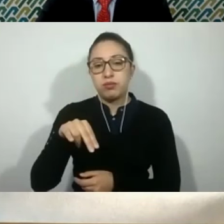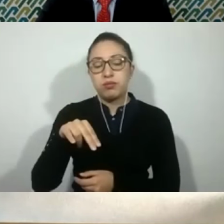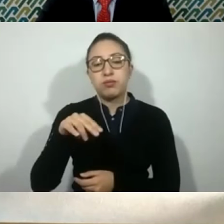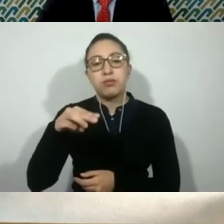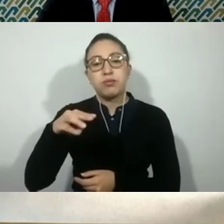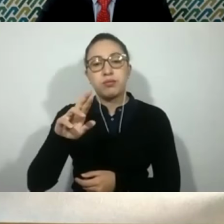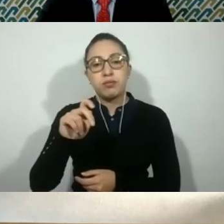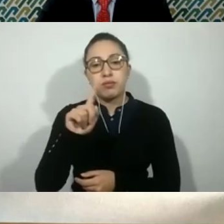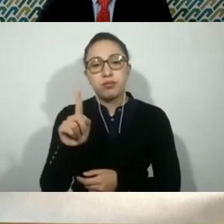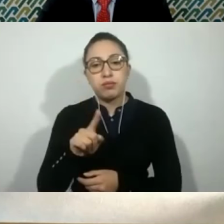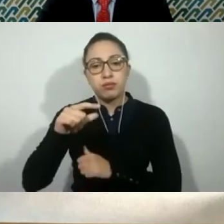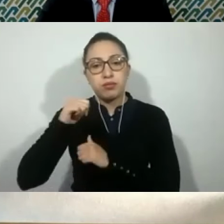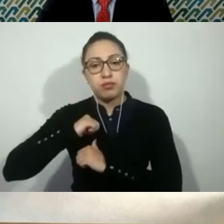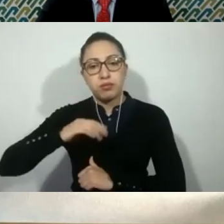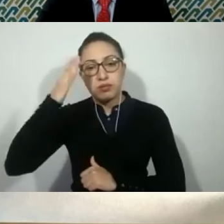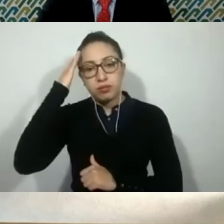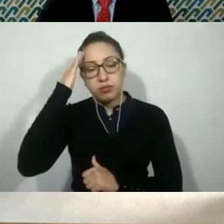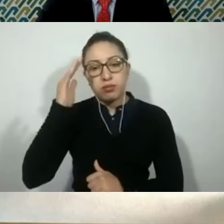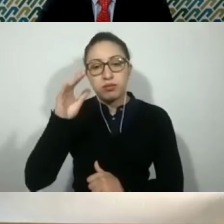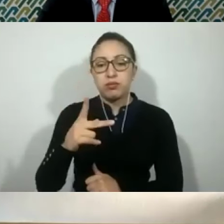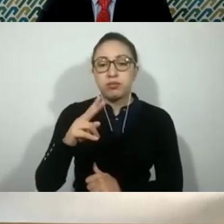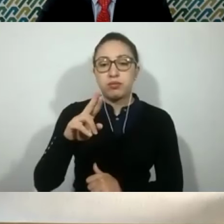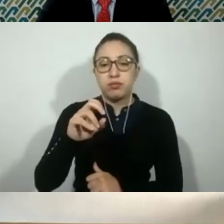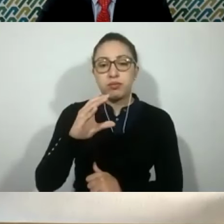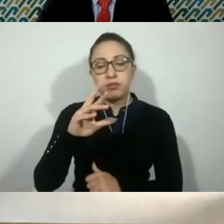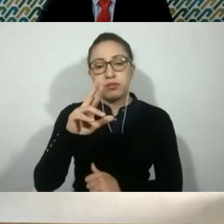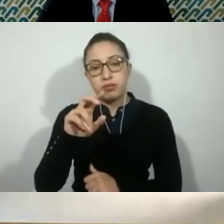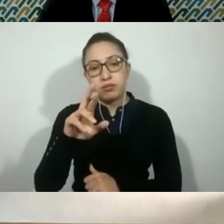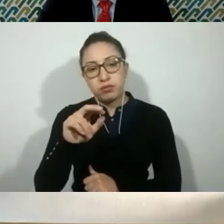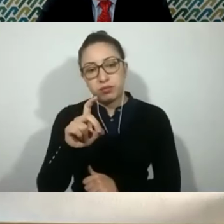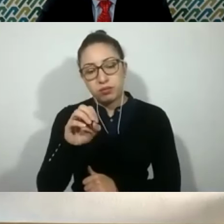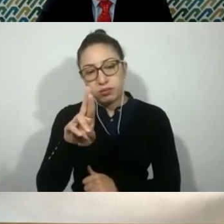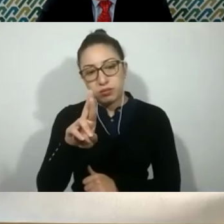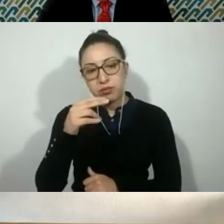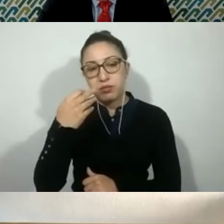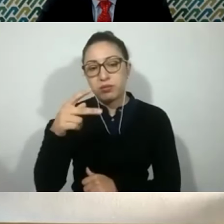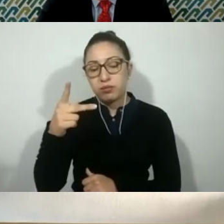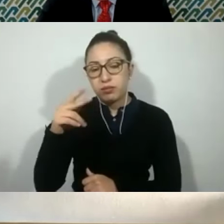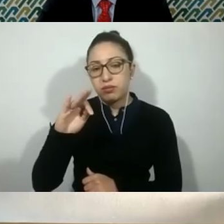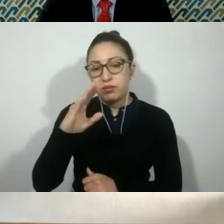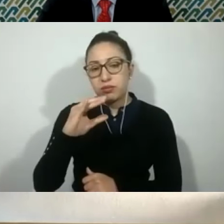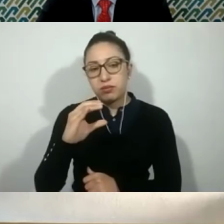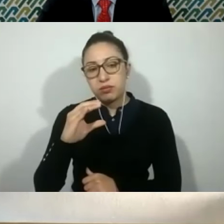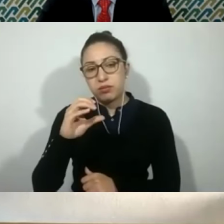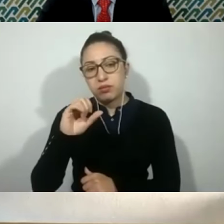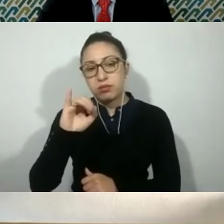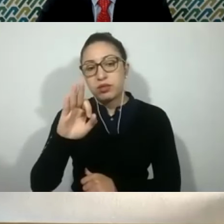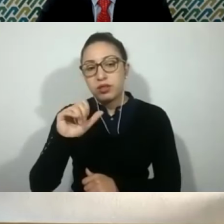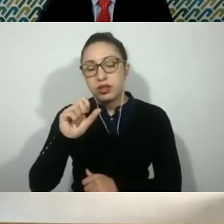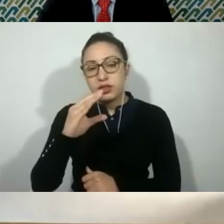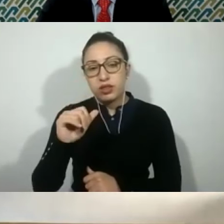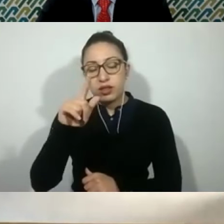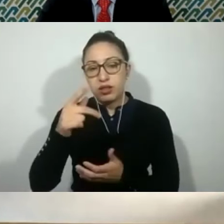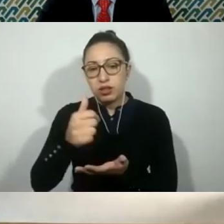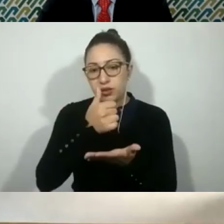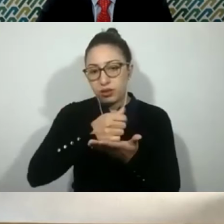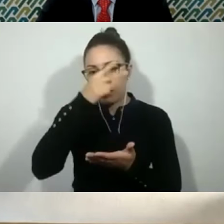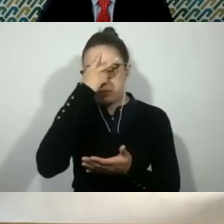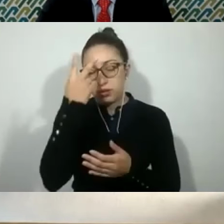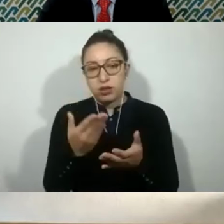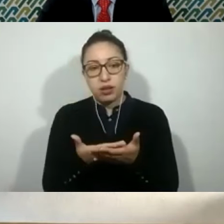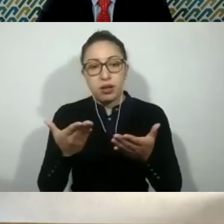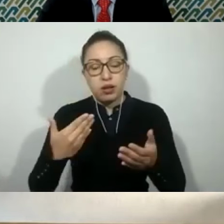Fiscal de la Ciudad de México. Por instrucciones de la presidencia se procede a dar lectura al formato para la mesa de